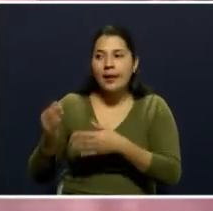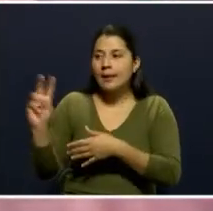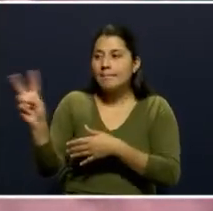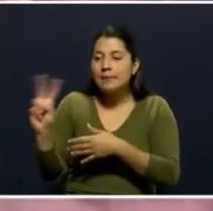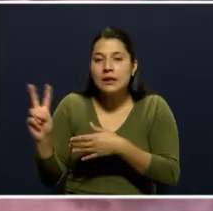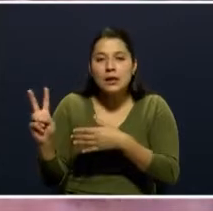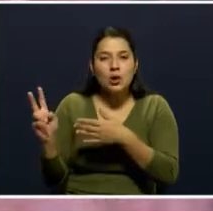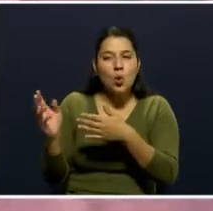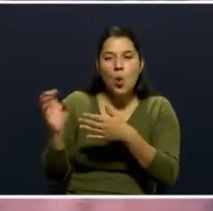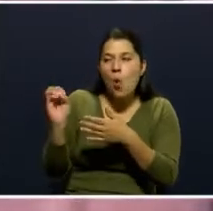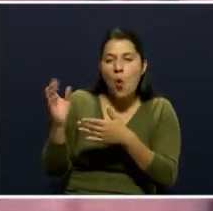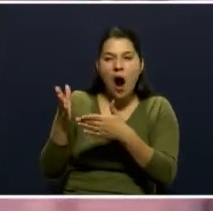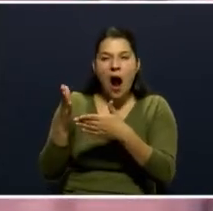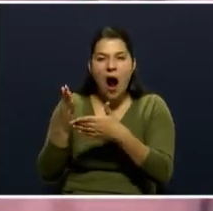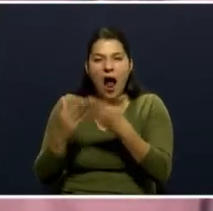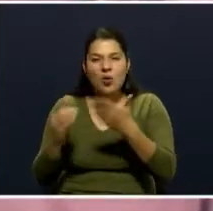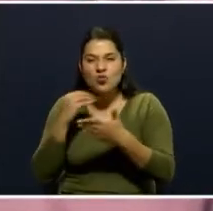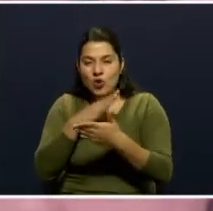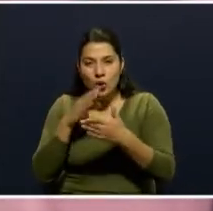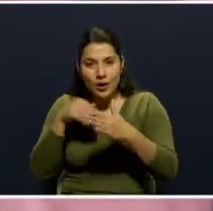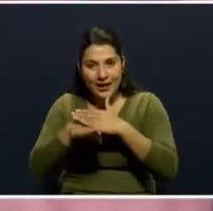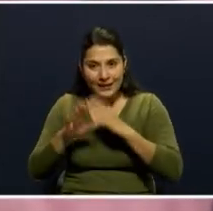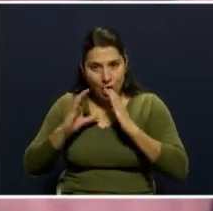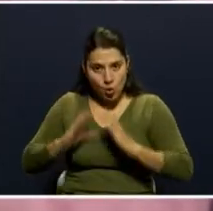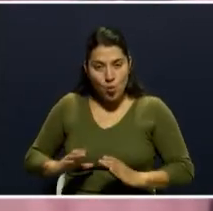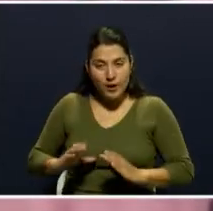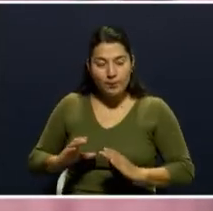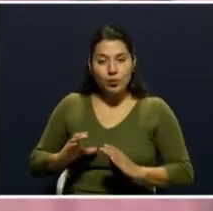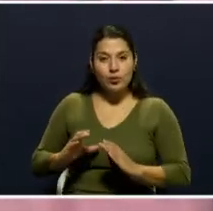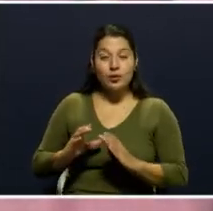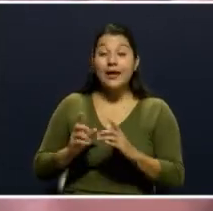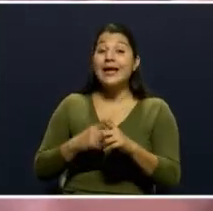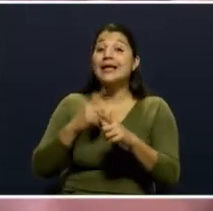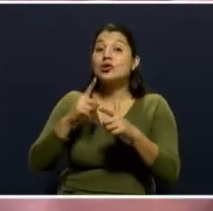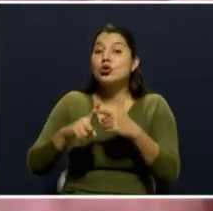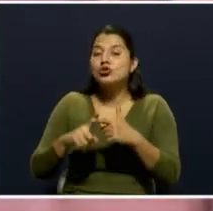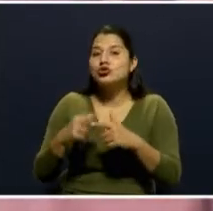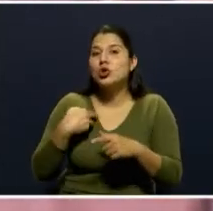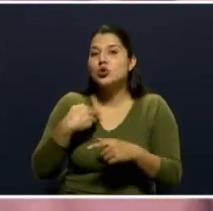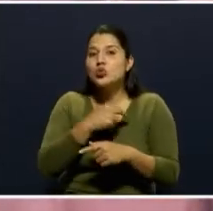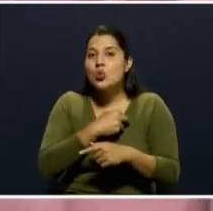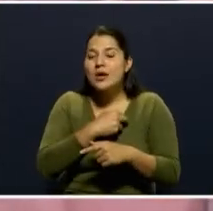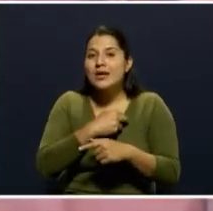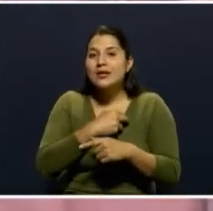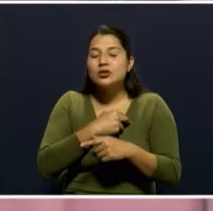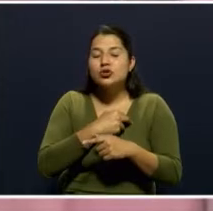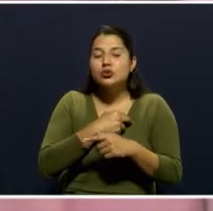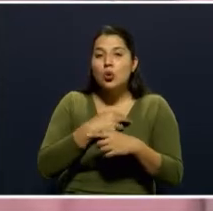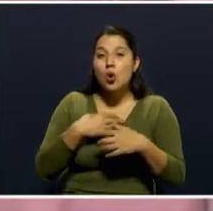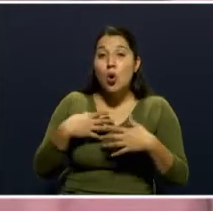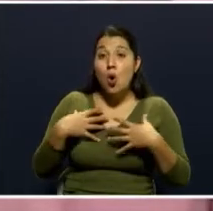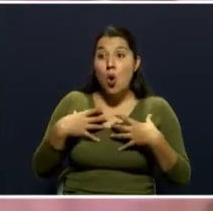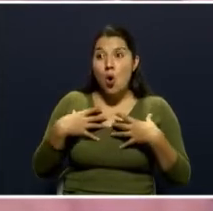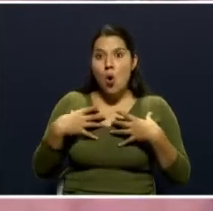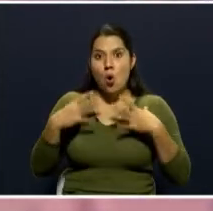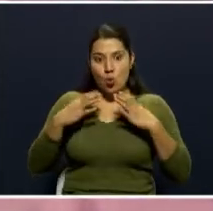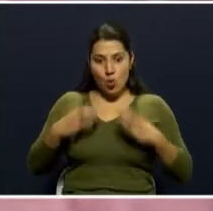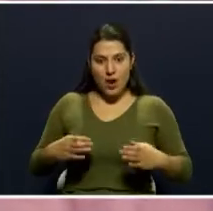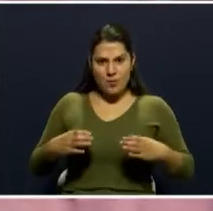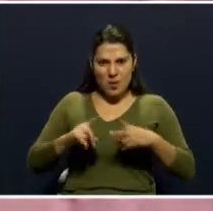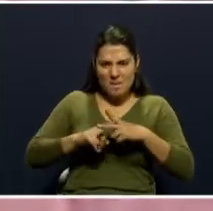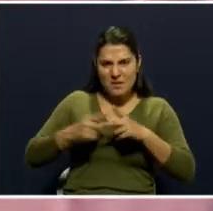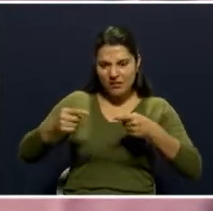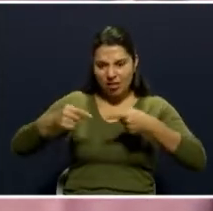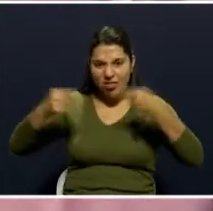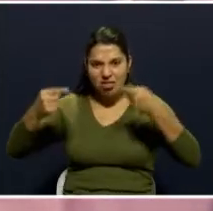ente extraño que vaya a llegar, también comienza a actuar. Entonces en nuestro cuerpo confluyen las dos fuerzas, la del virus en sí